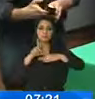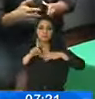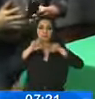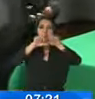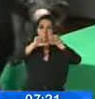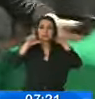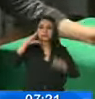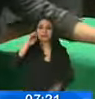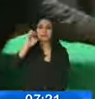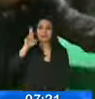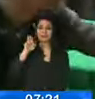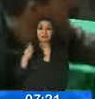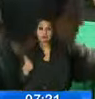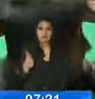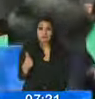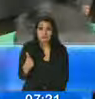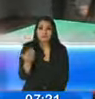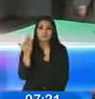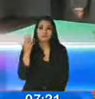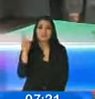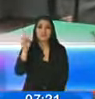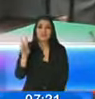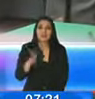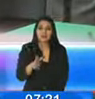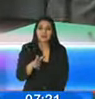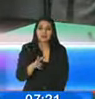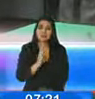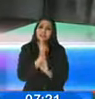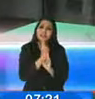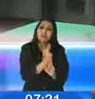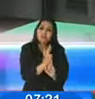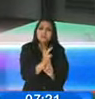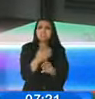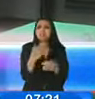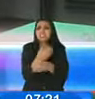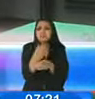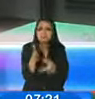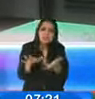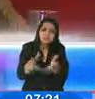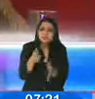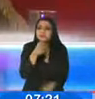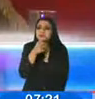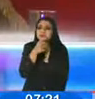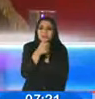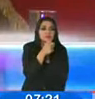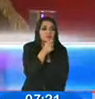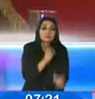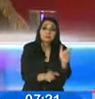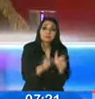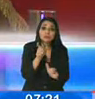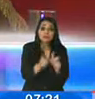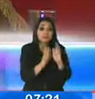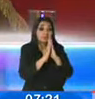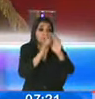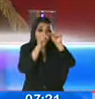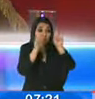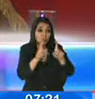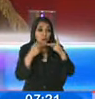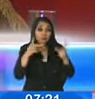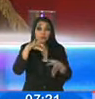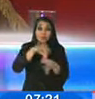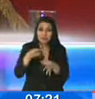Polibio Córdoba, quien entregó este viernes las cifras en torno a la aceptación de la ciudadanía al llamado a consulta popular propuesta por